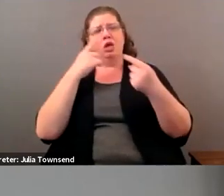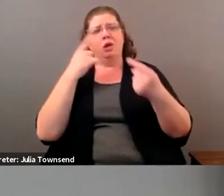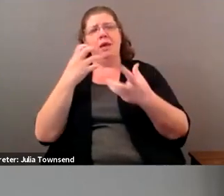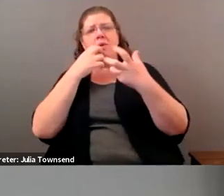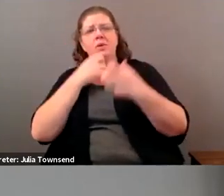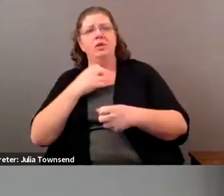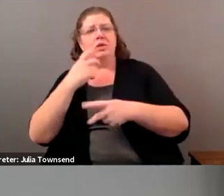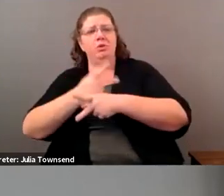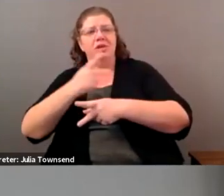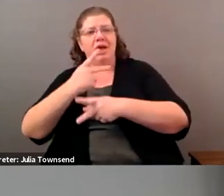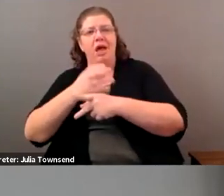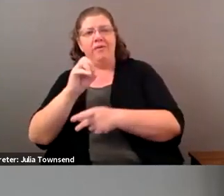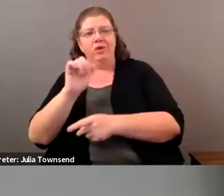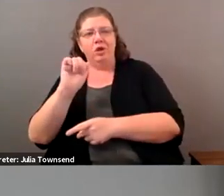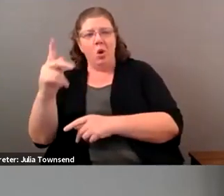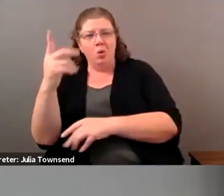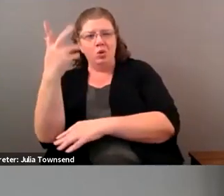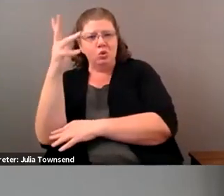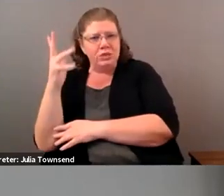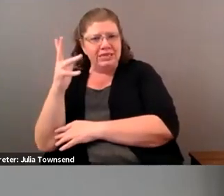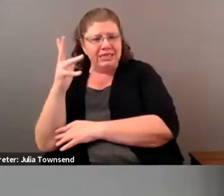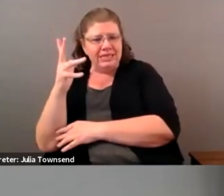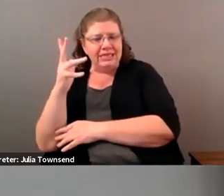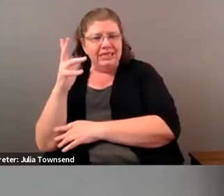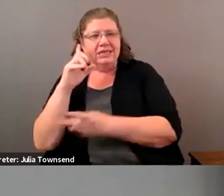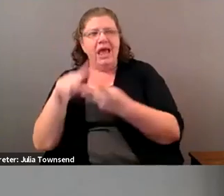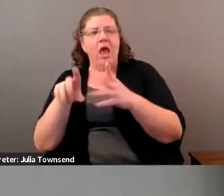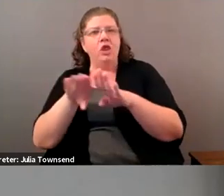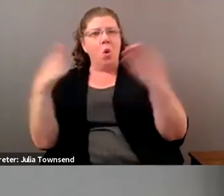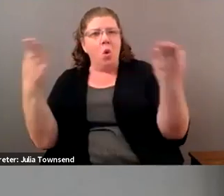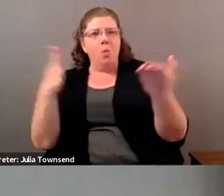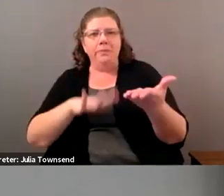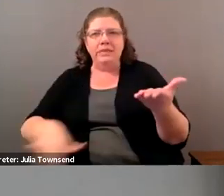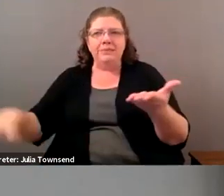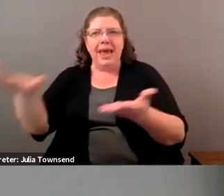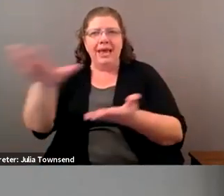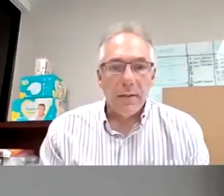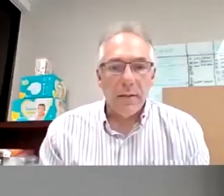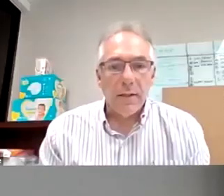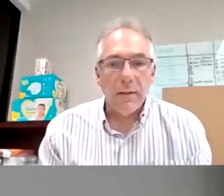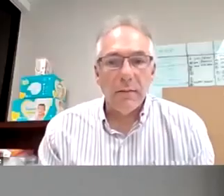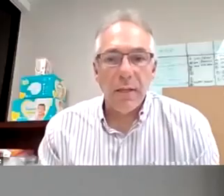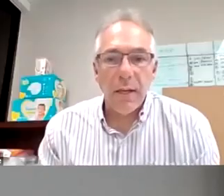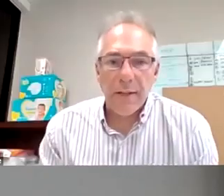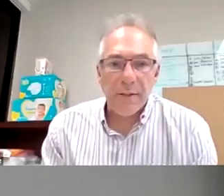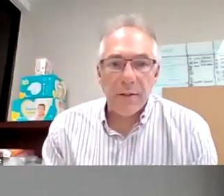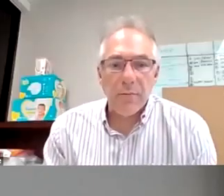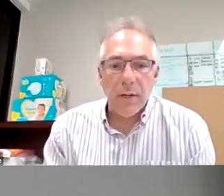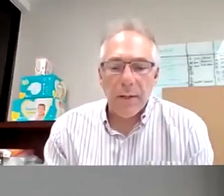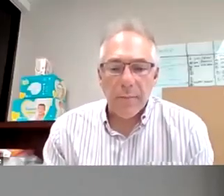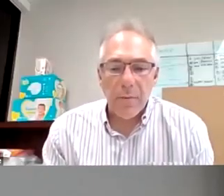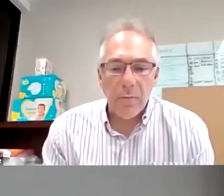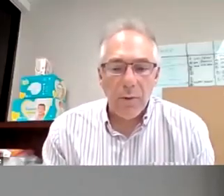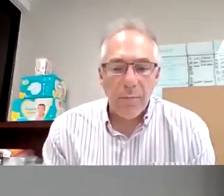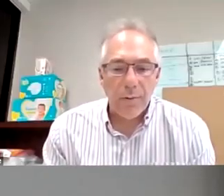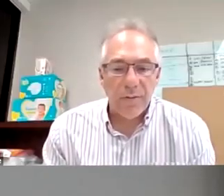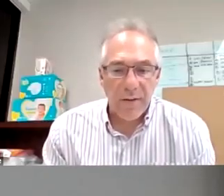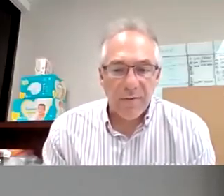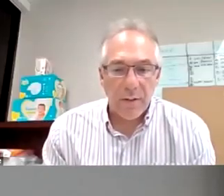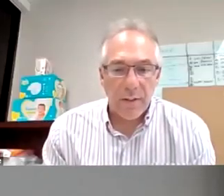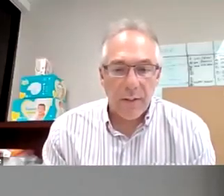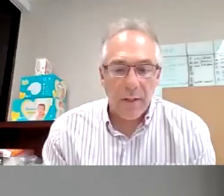está fuera de nuestro alcance ahora mismo pero me pregunto sobre la presenta reservación de los robles en ese